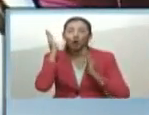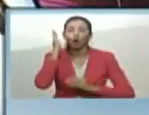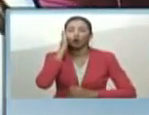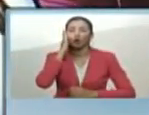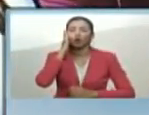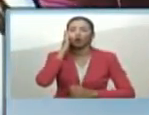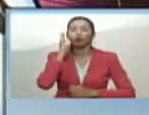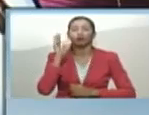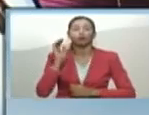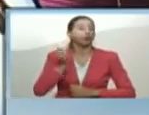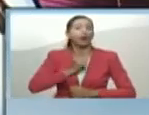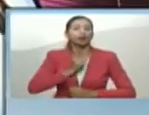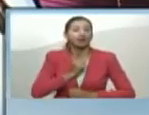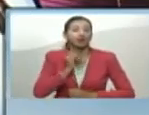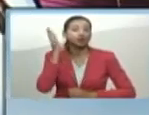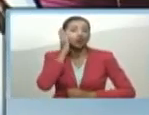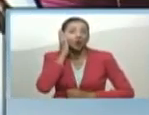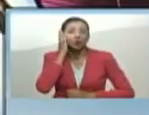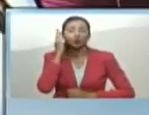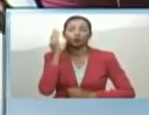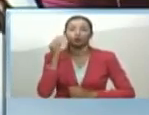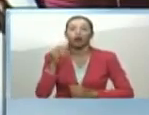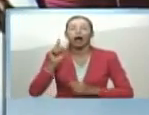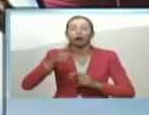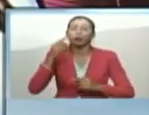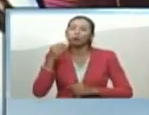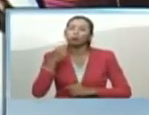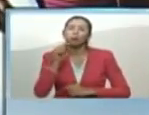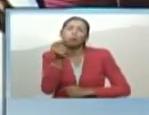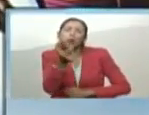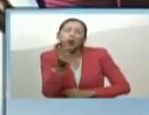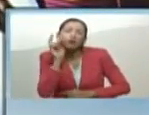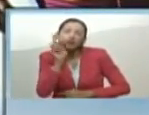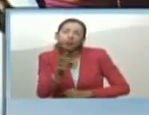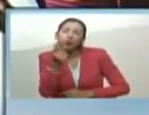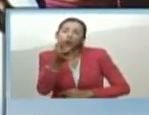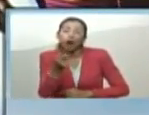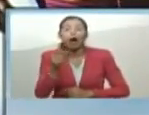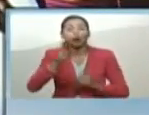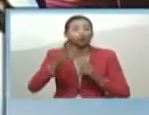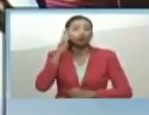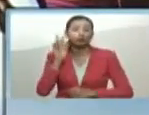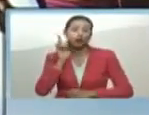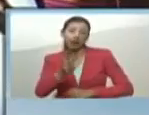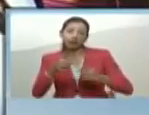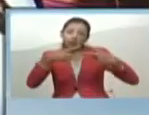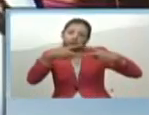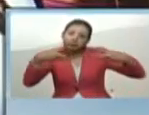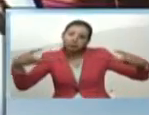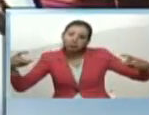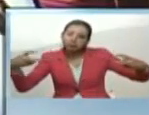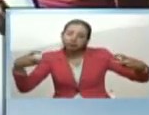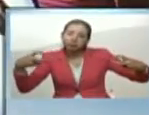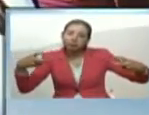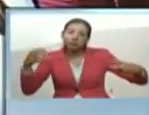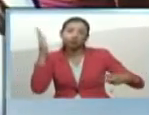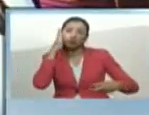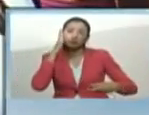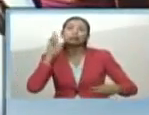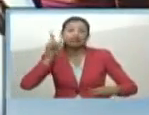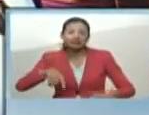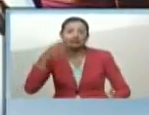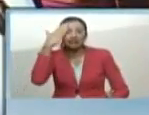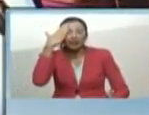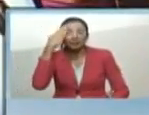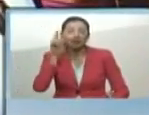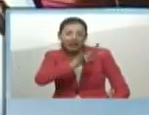las algunos sabemos leer otros no sabemos leer pero hay camaradas con discapacidad auditiva pero sí saben leer